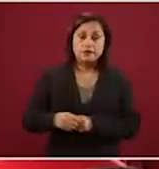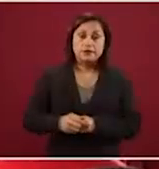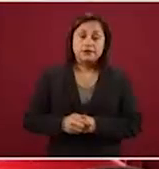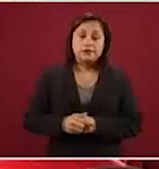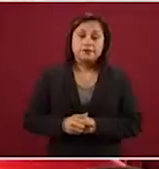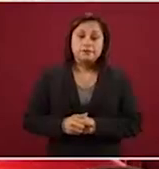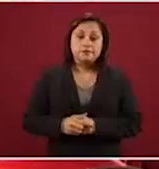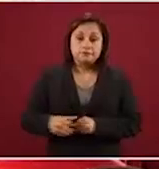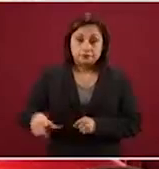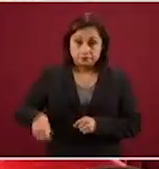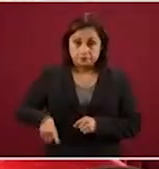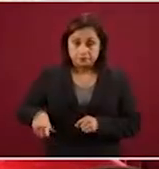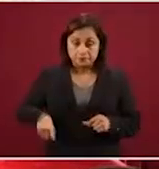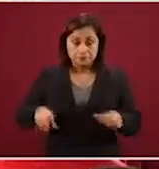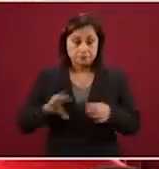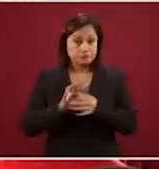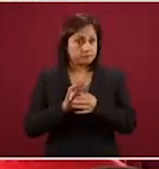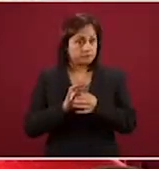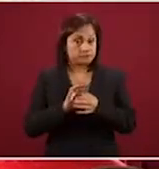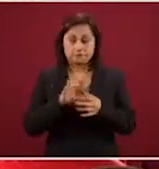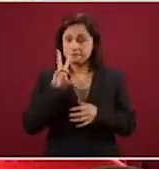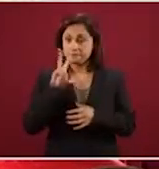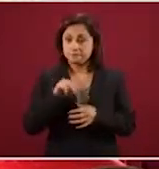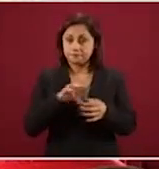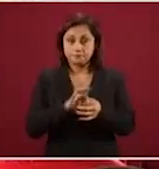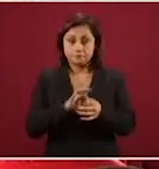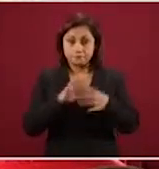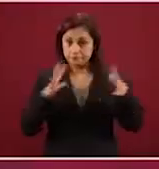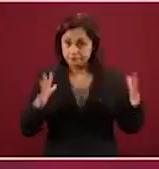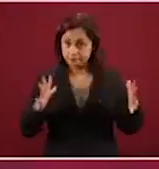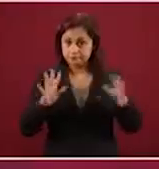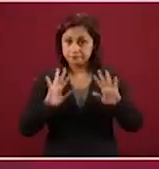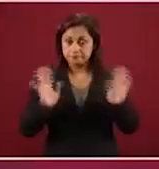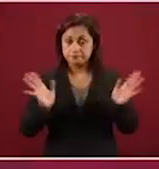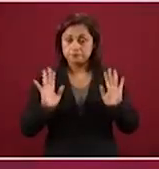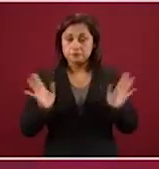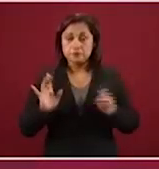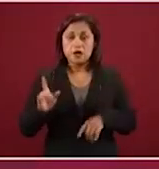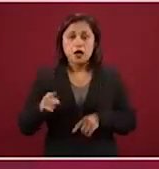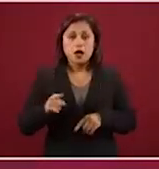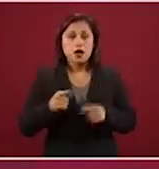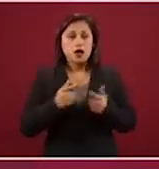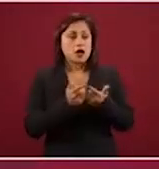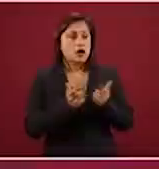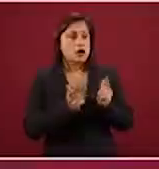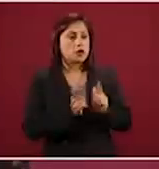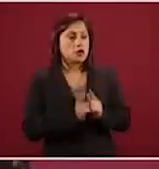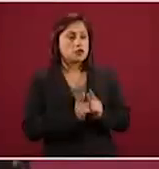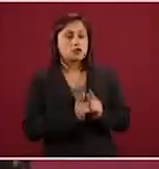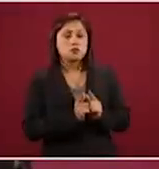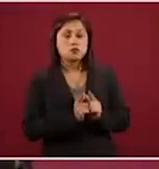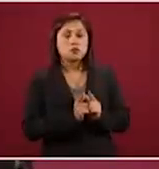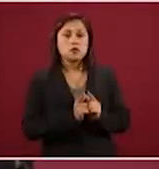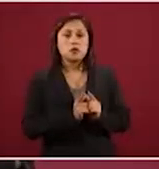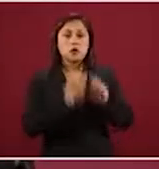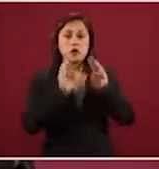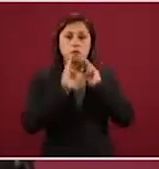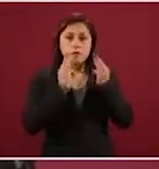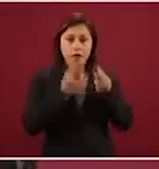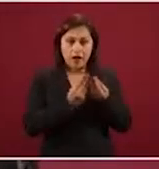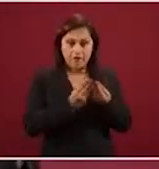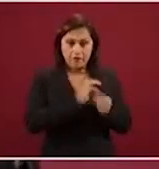de la delincuencia, ni de la delincuencia común ni de la delincuencia de cuello blanco. O